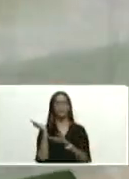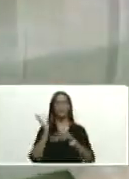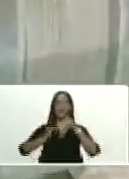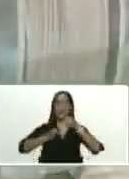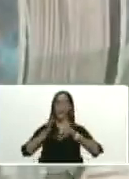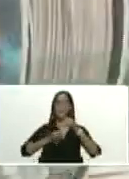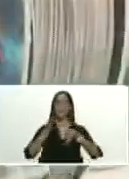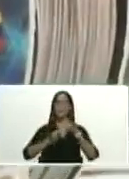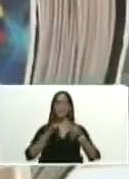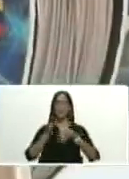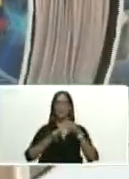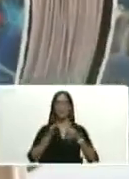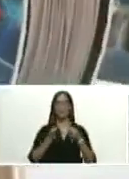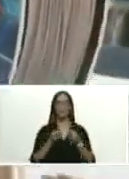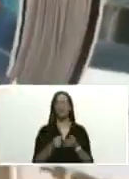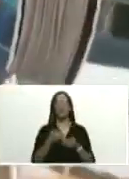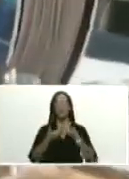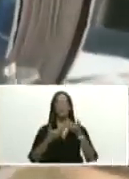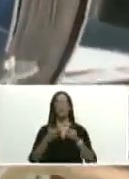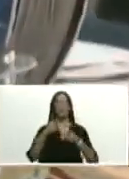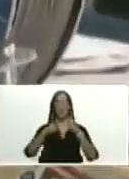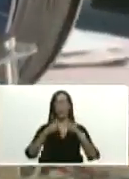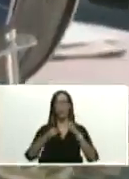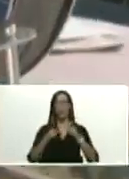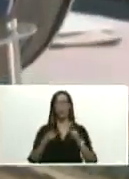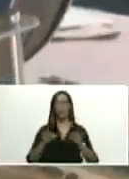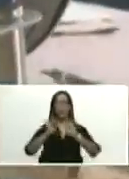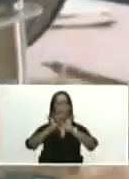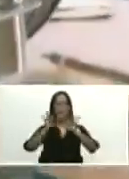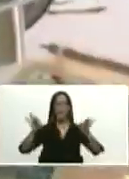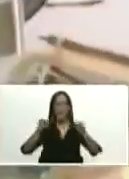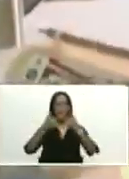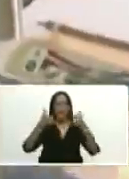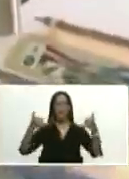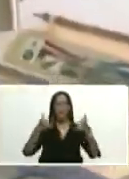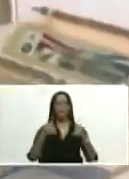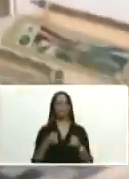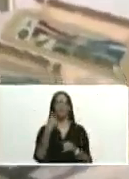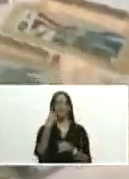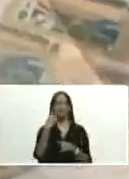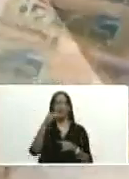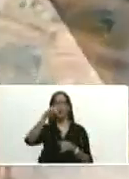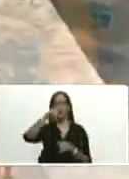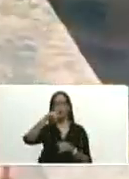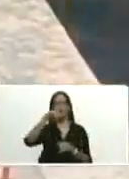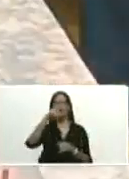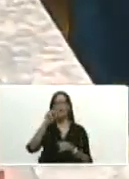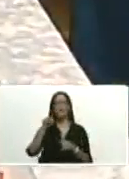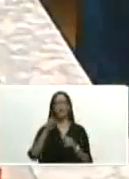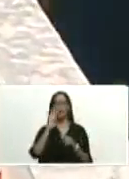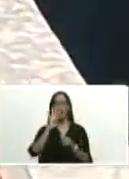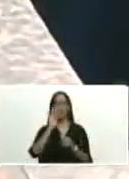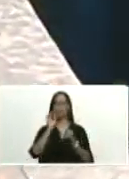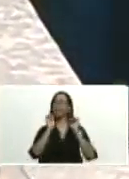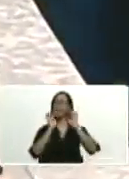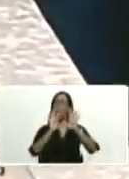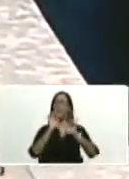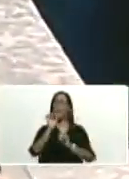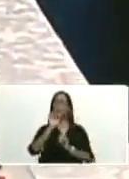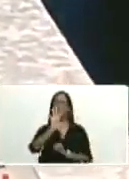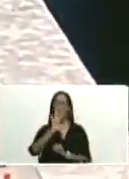acá Este es el primer derivado de nuestro proceso productivo el alambrón que hay en dos diámetros nueve punto cinco milímetros y en 12 milímetros